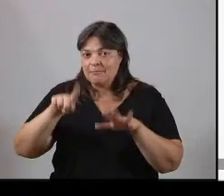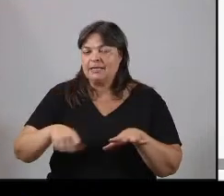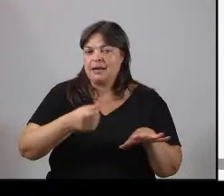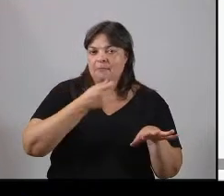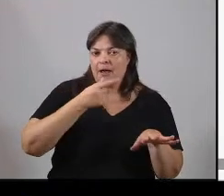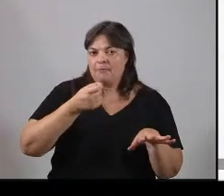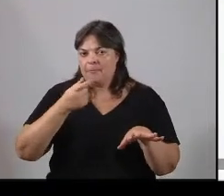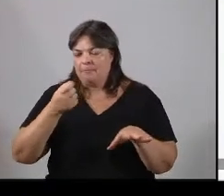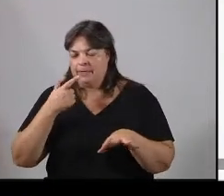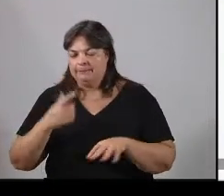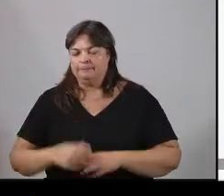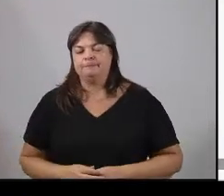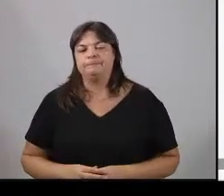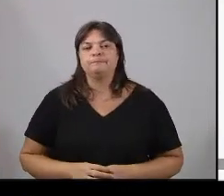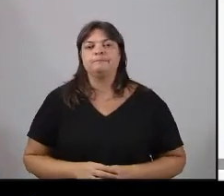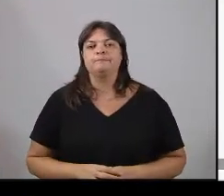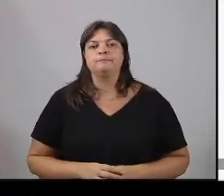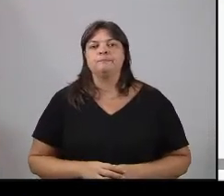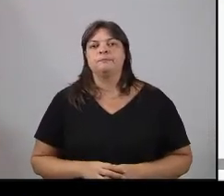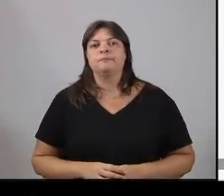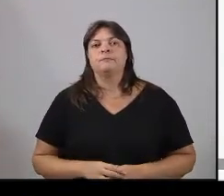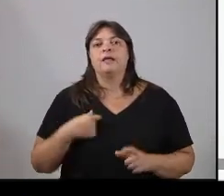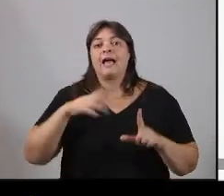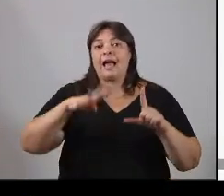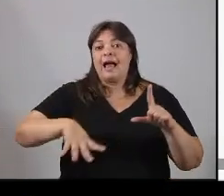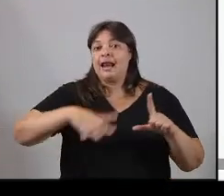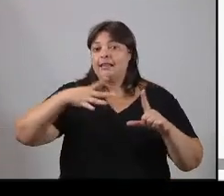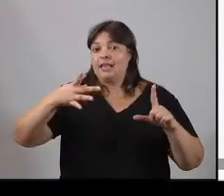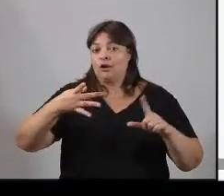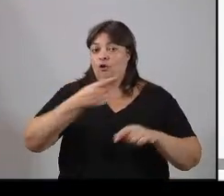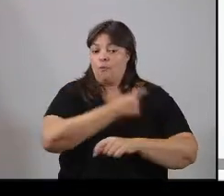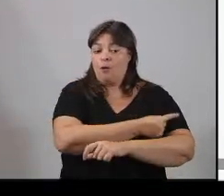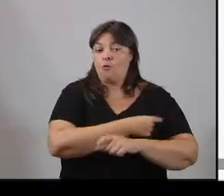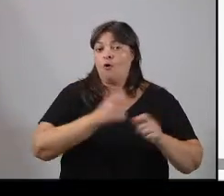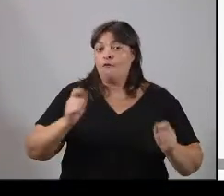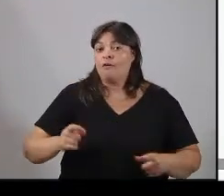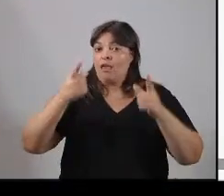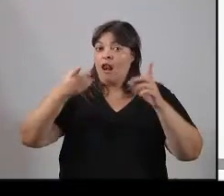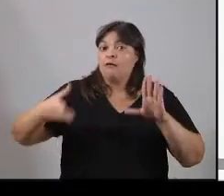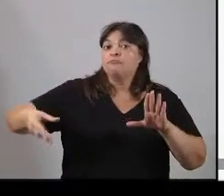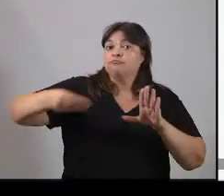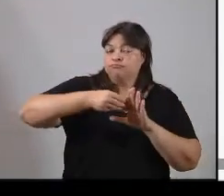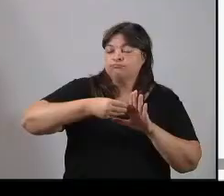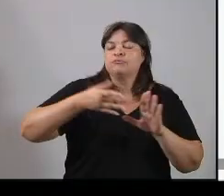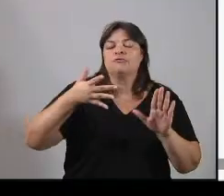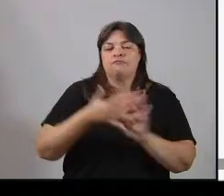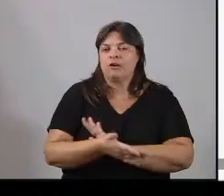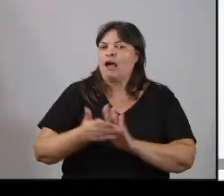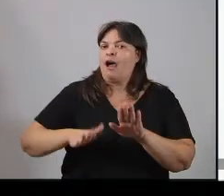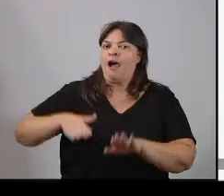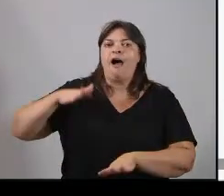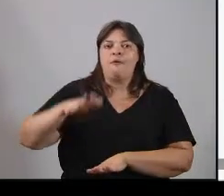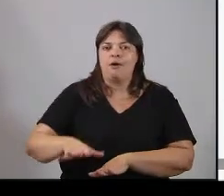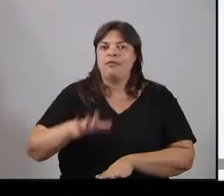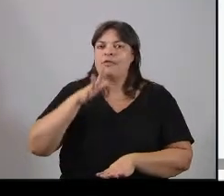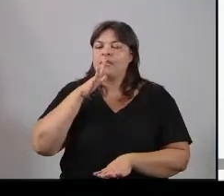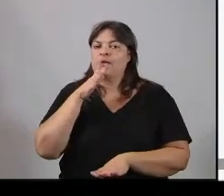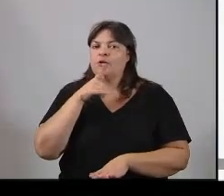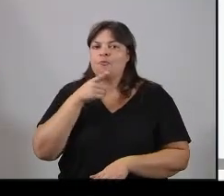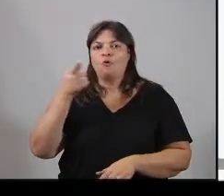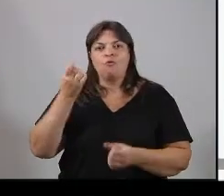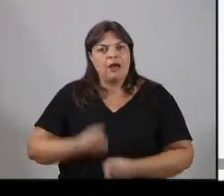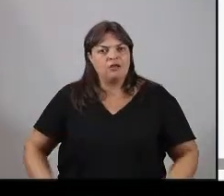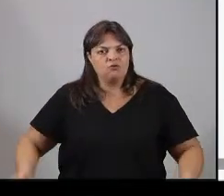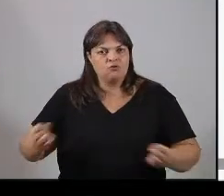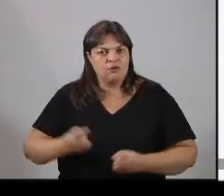edad. Su incorporación en el calendario de vacunación es un gran avance, sin duda, para prevenir la gastroenteritis